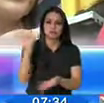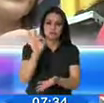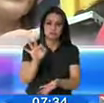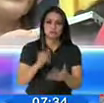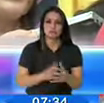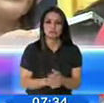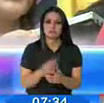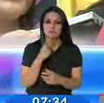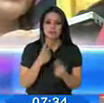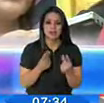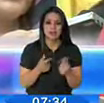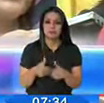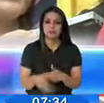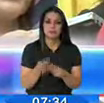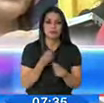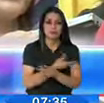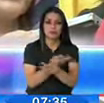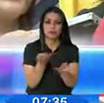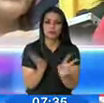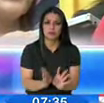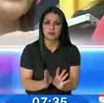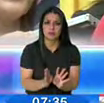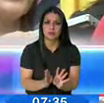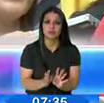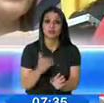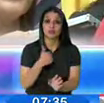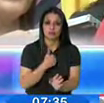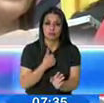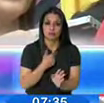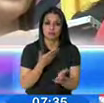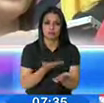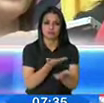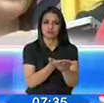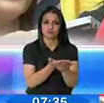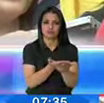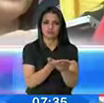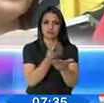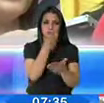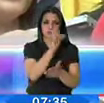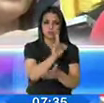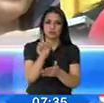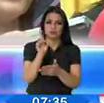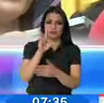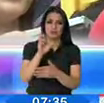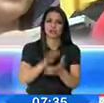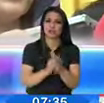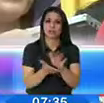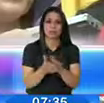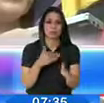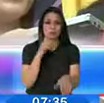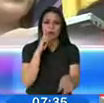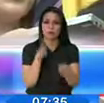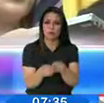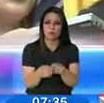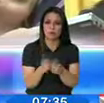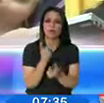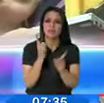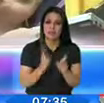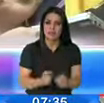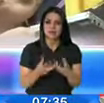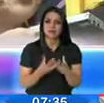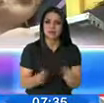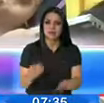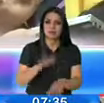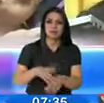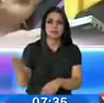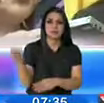que inmediatamente van a conocer la impugnación que tengo yo presentadas a las decisiones del 30 de noviembre, con las cuales tienen que resolver y